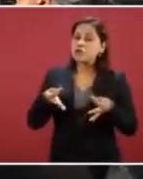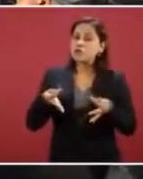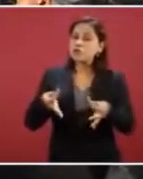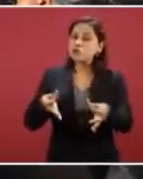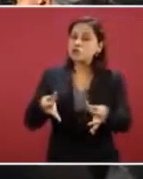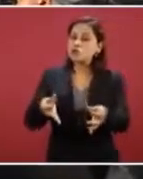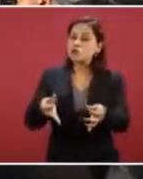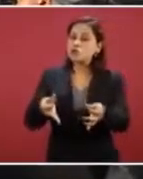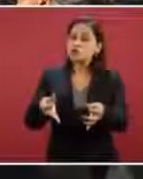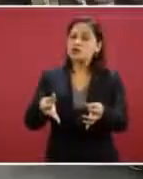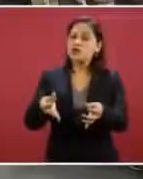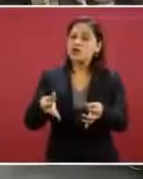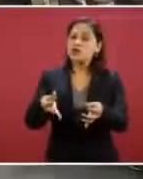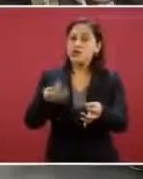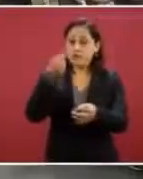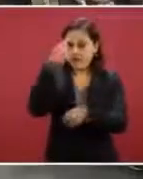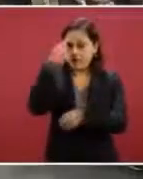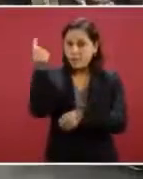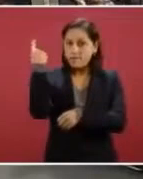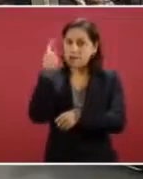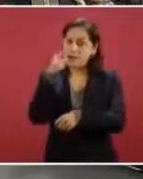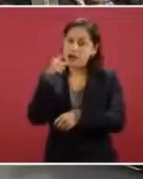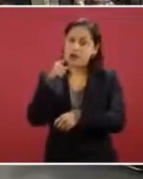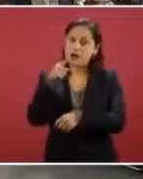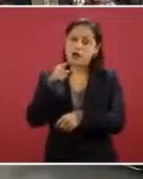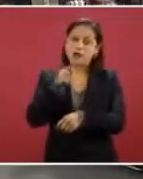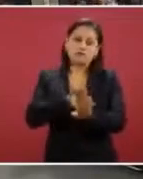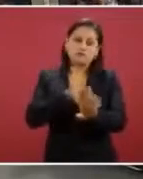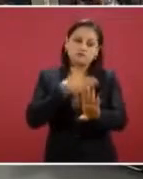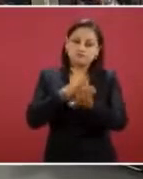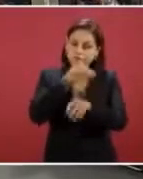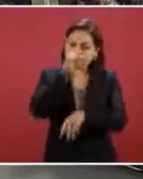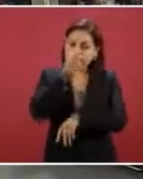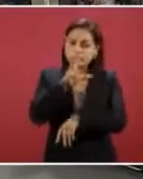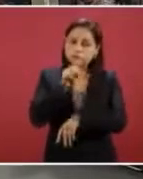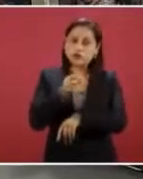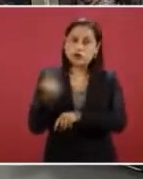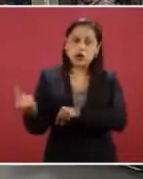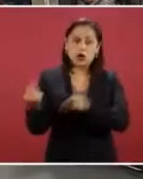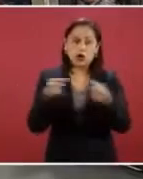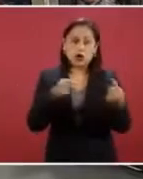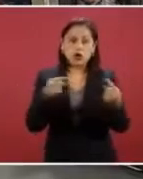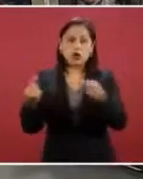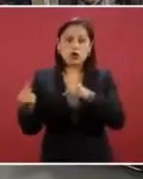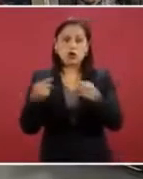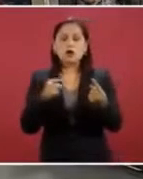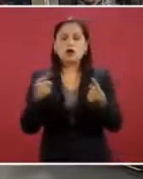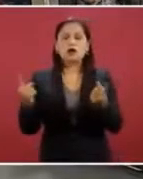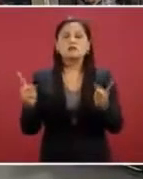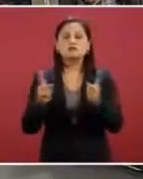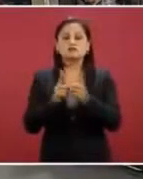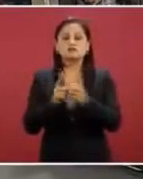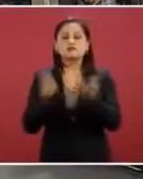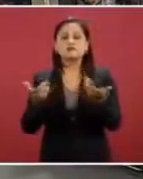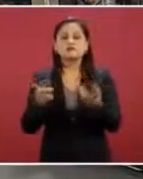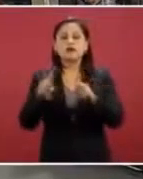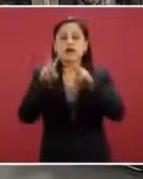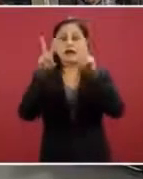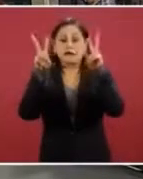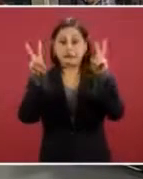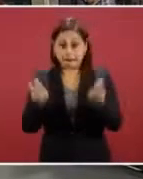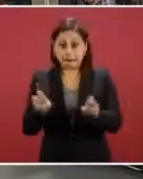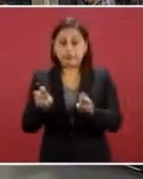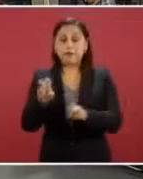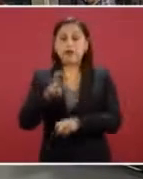quiere violencia y un general que lo entiende perfectamente. Comienzan a hablar de la muerte, señor. Madero habla de